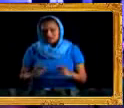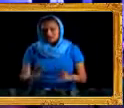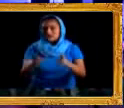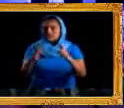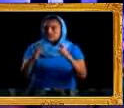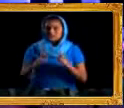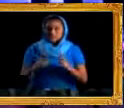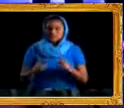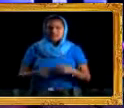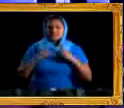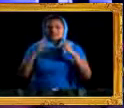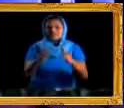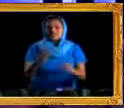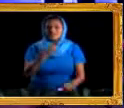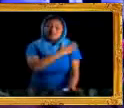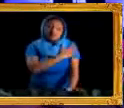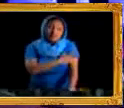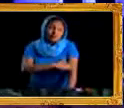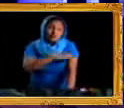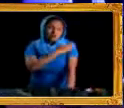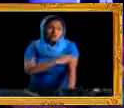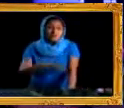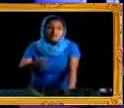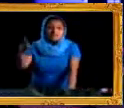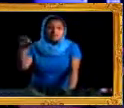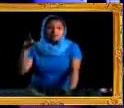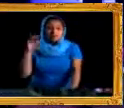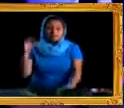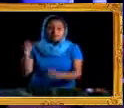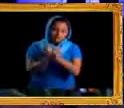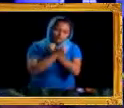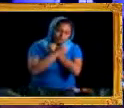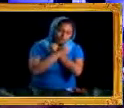Recíbelo ahora. Misericordia, paz